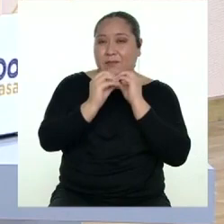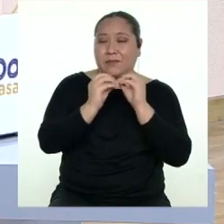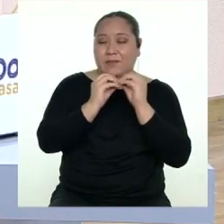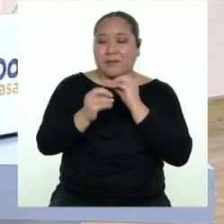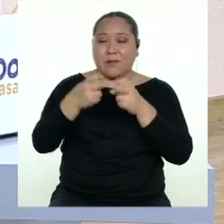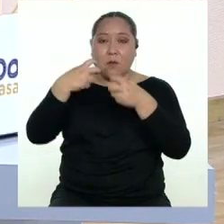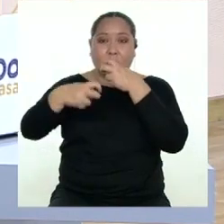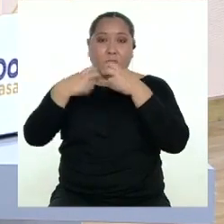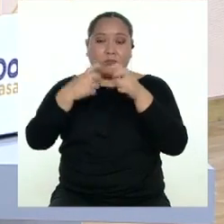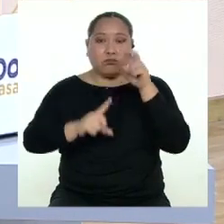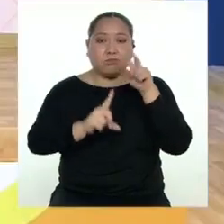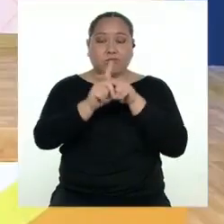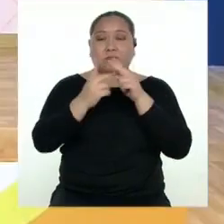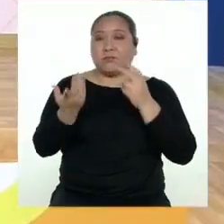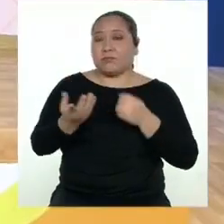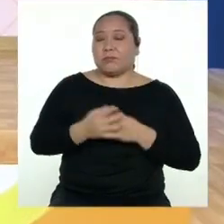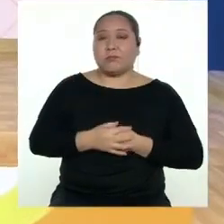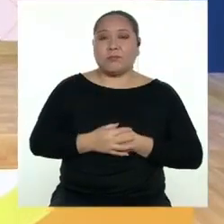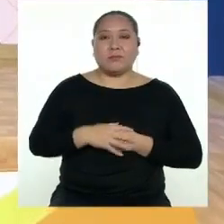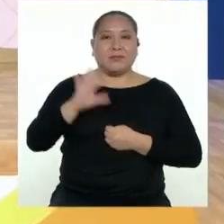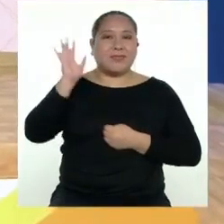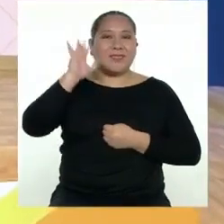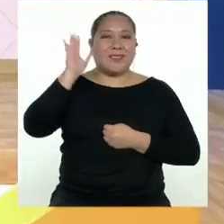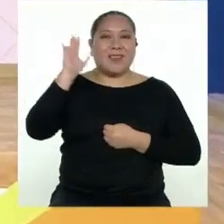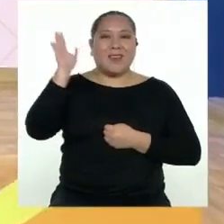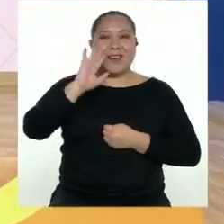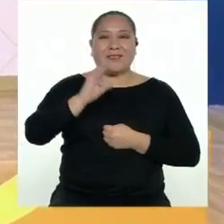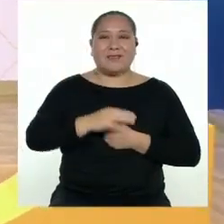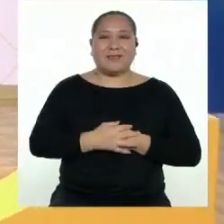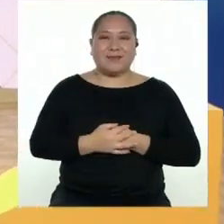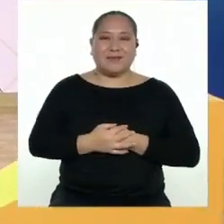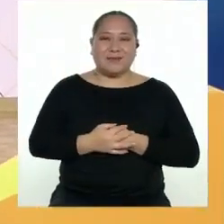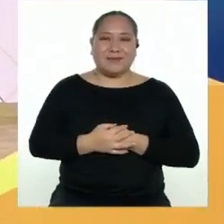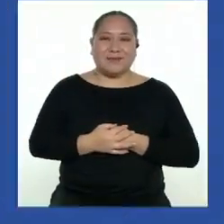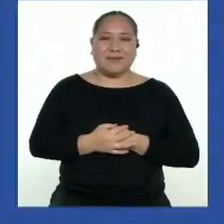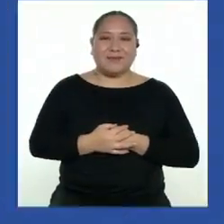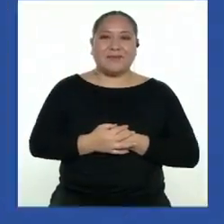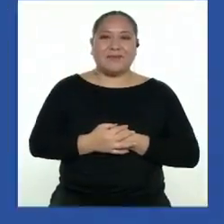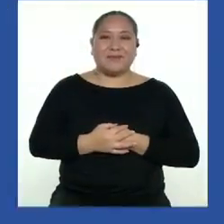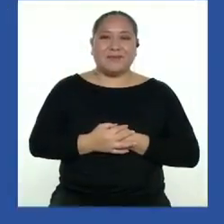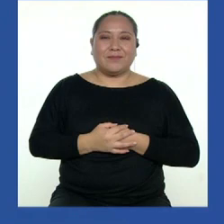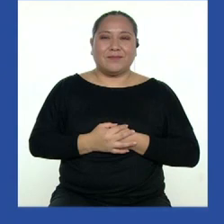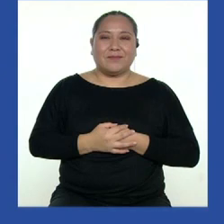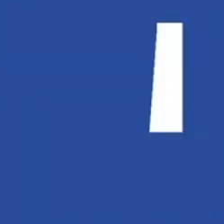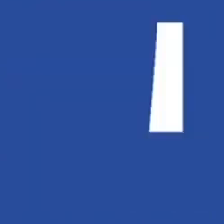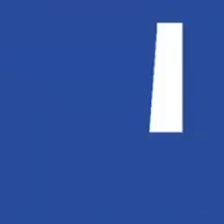situación de conflicto que se pueda dar. ¡Nos vemos! ¡Chao, chao!